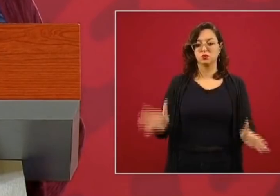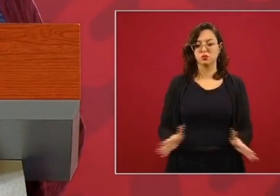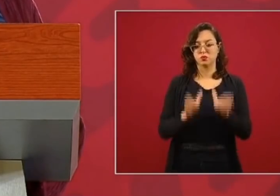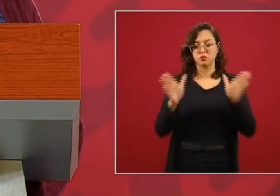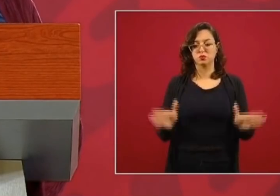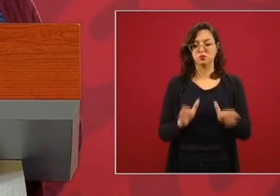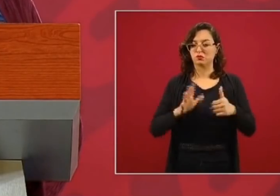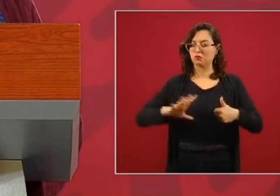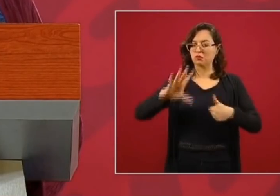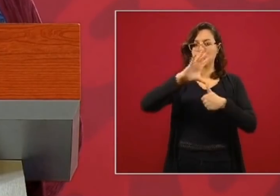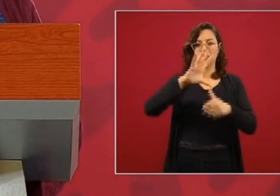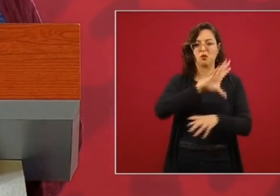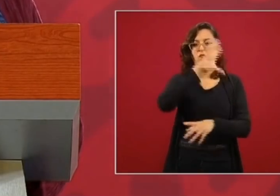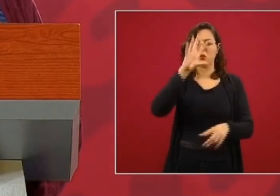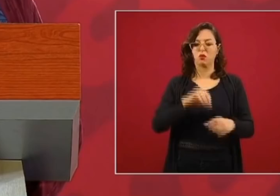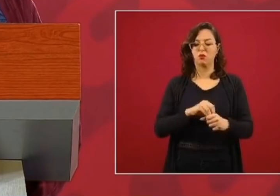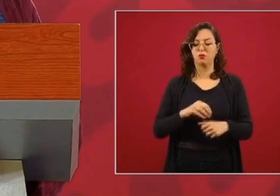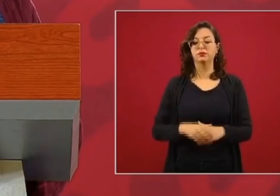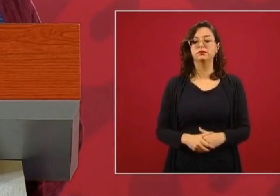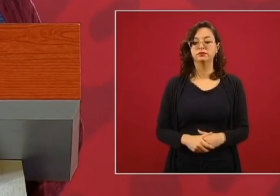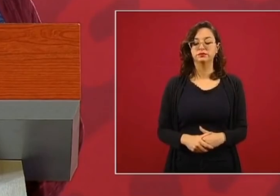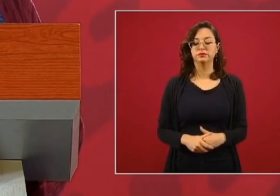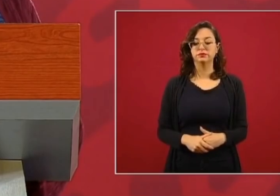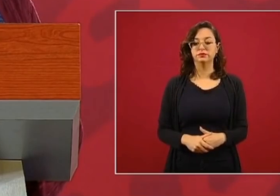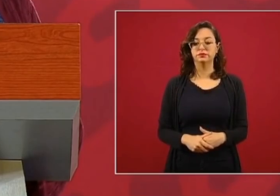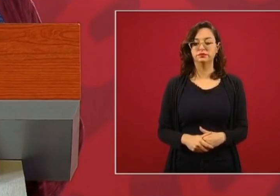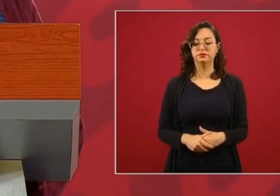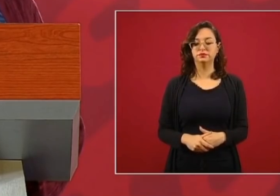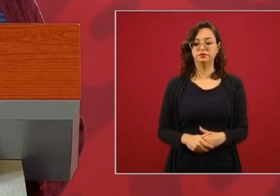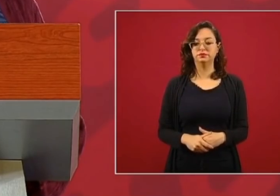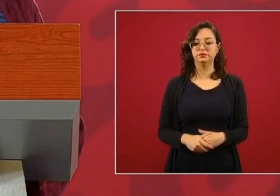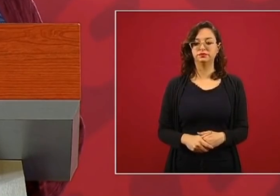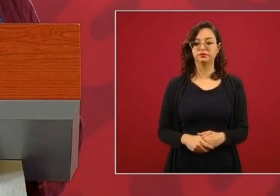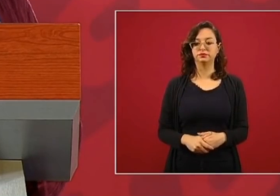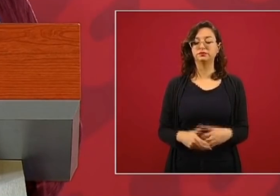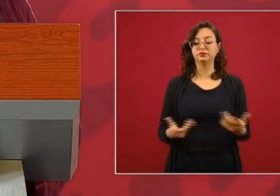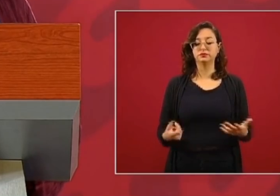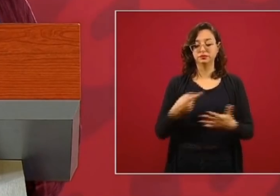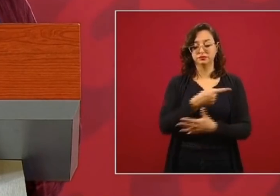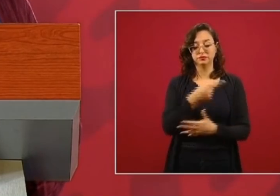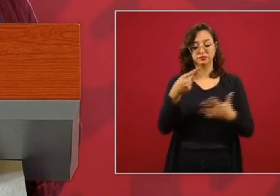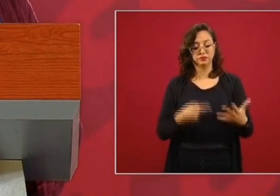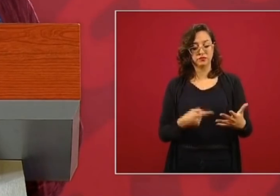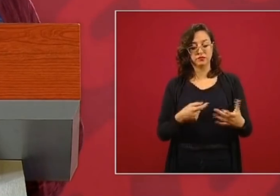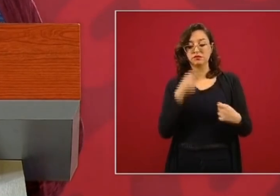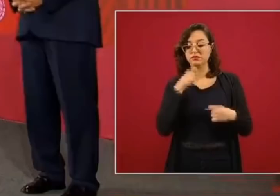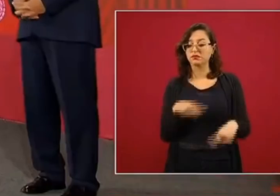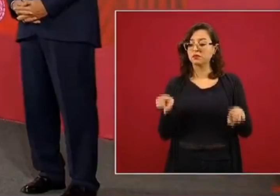toda América del Norte. Con ello, y con pleno respeto a los derechos laborales de los